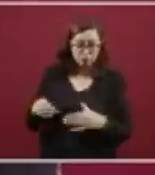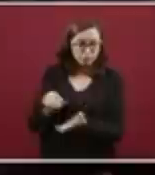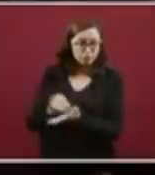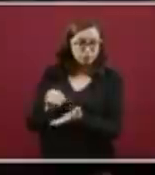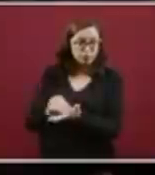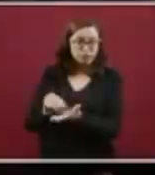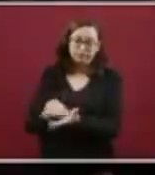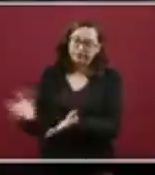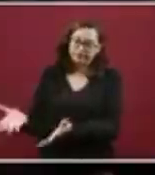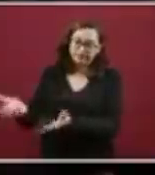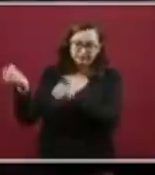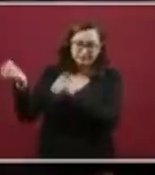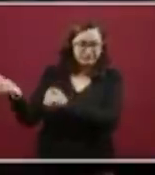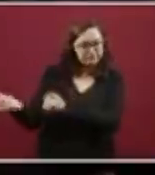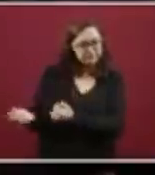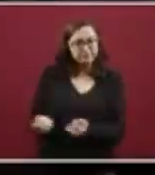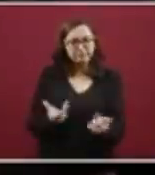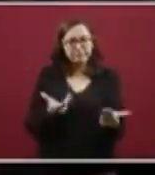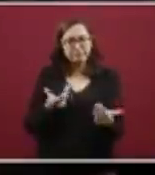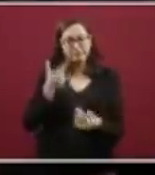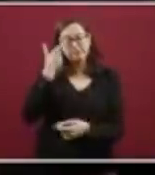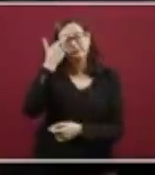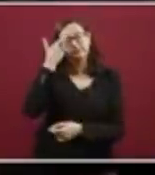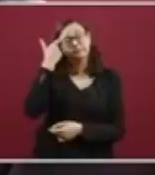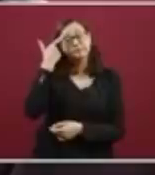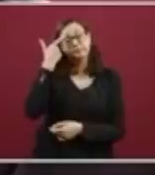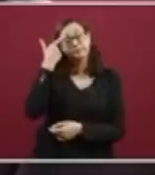para satisfacer